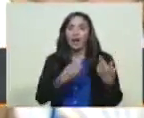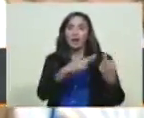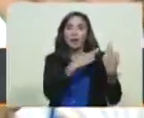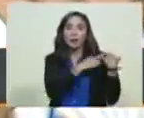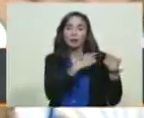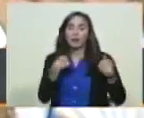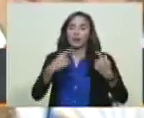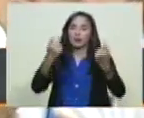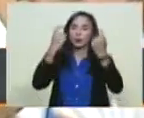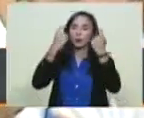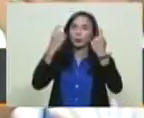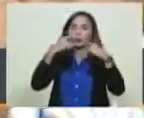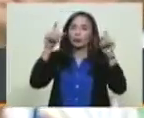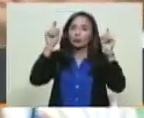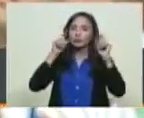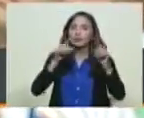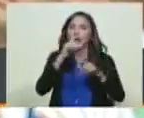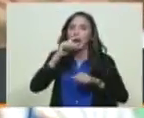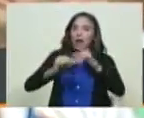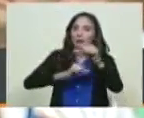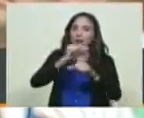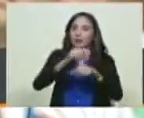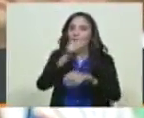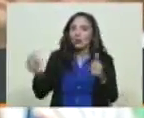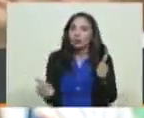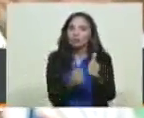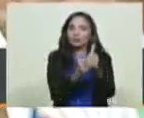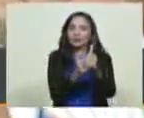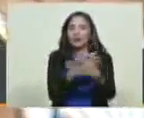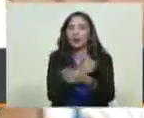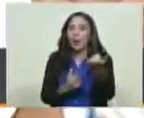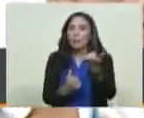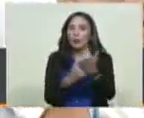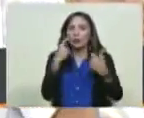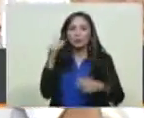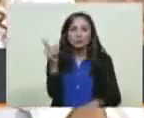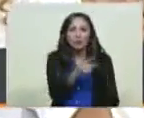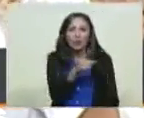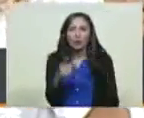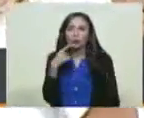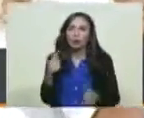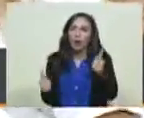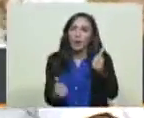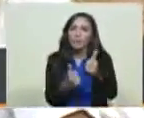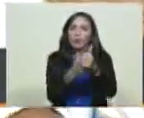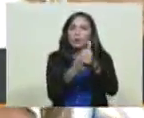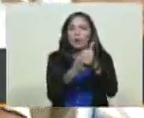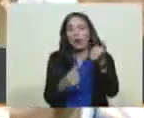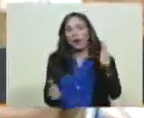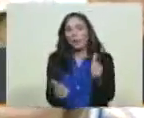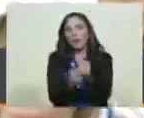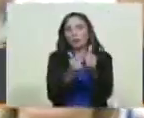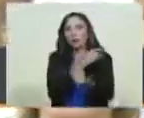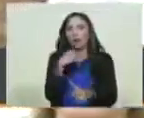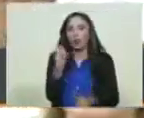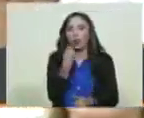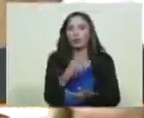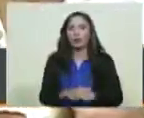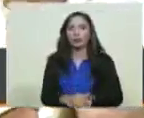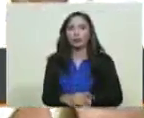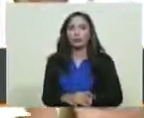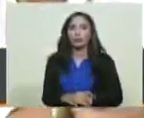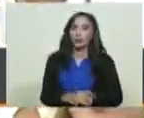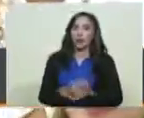formar a una generación de relevo es o no es así no es una lucha